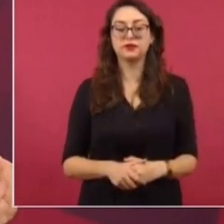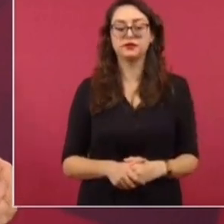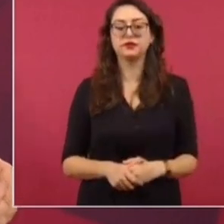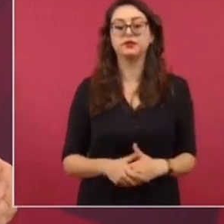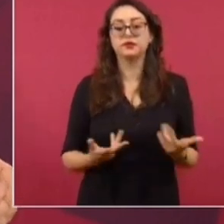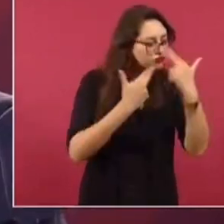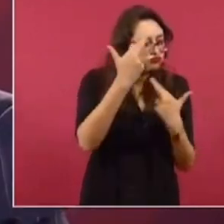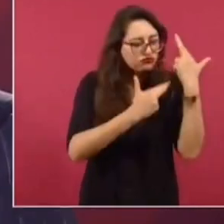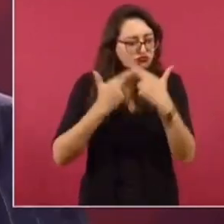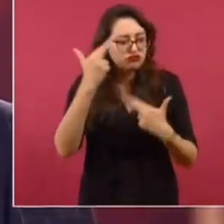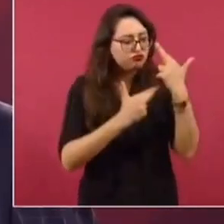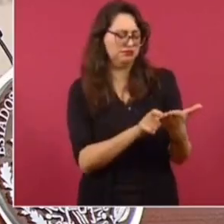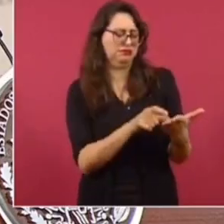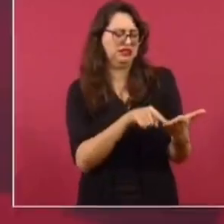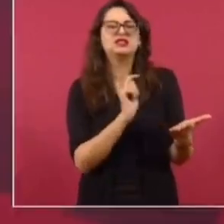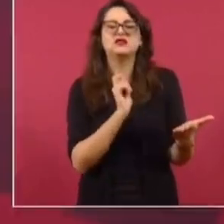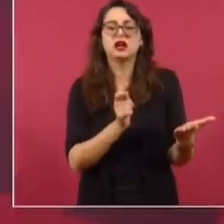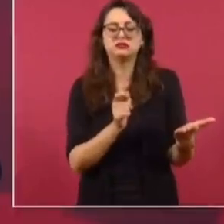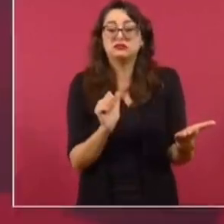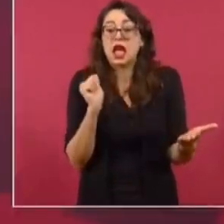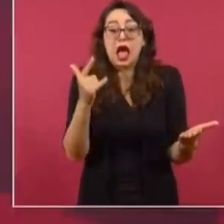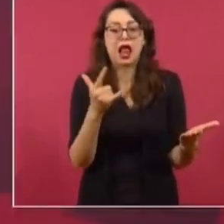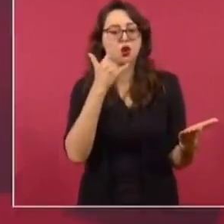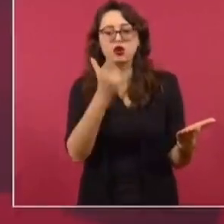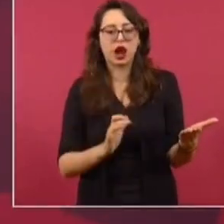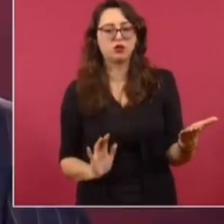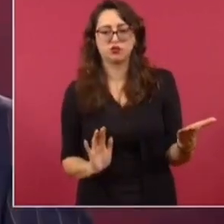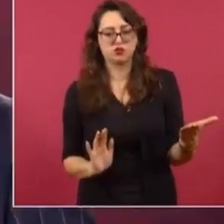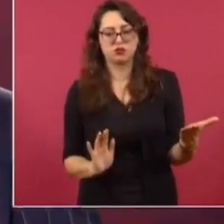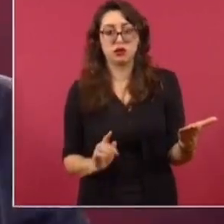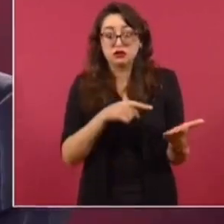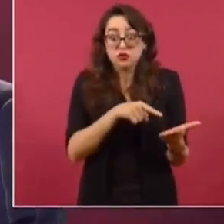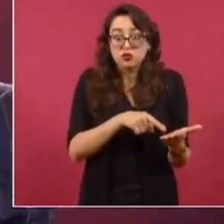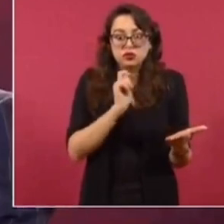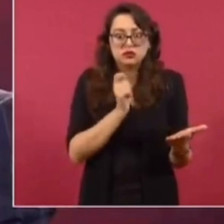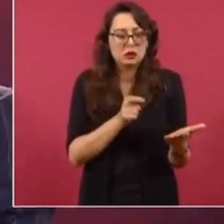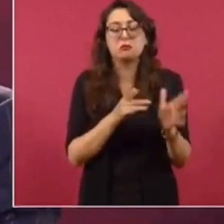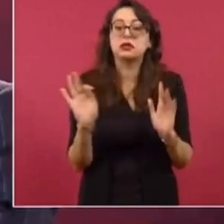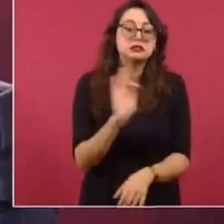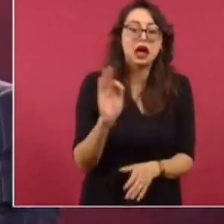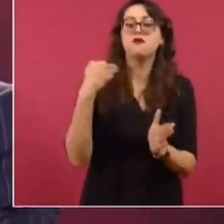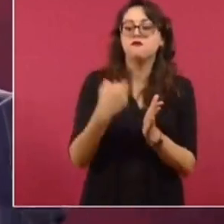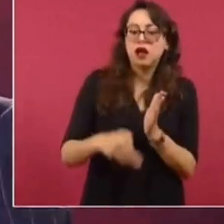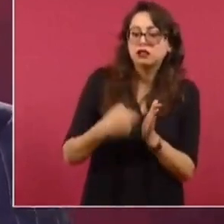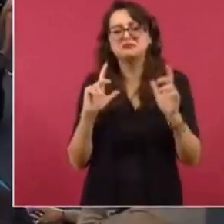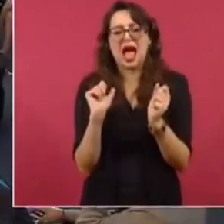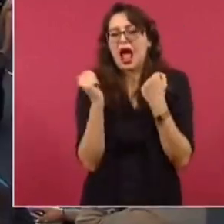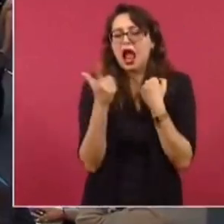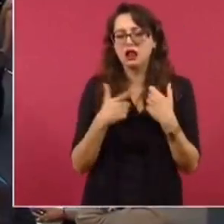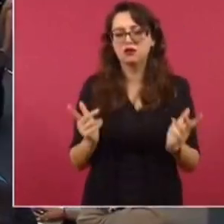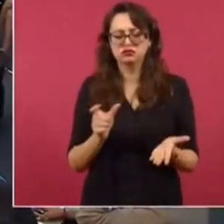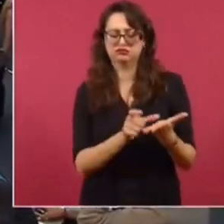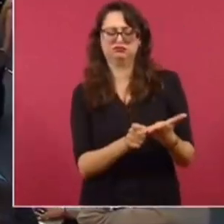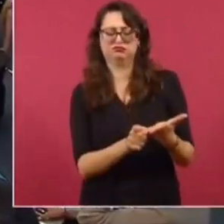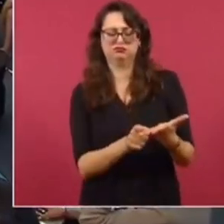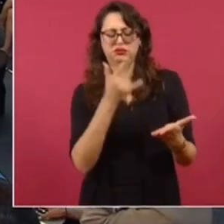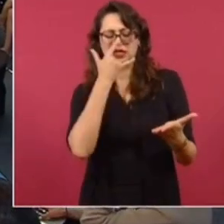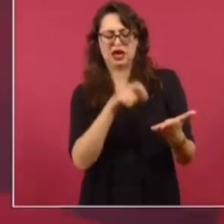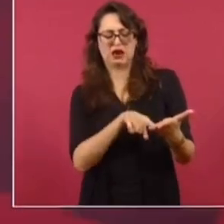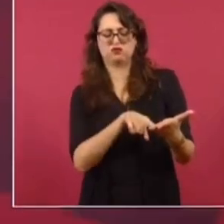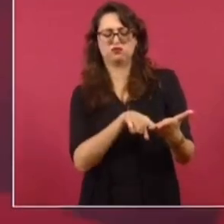Superior de la Federación. Hace un dictamen porque no se presentó un documento y hay un plazo para arreglar estas